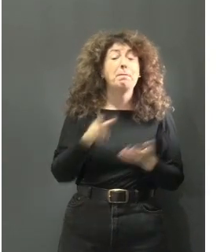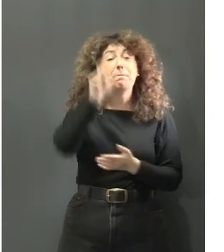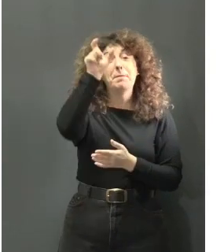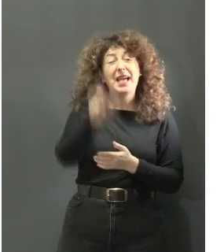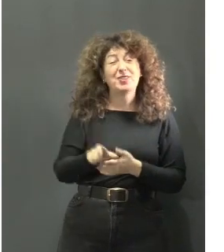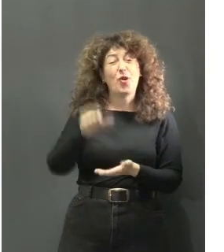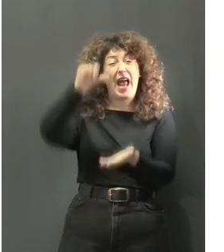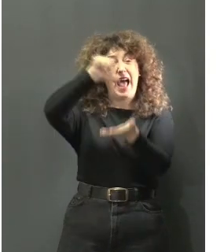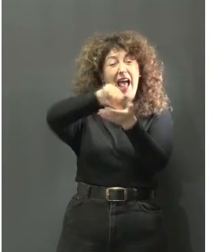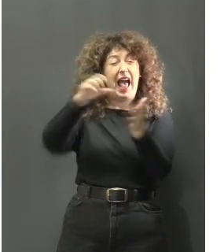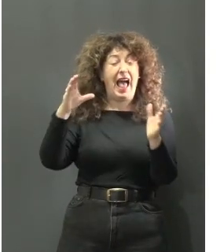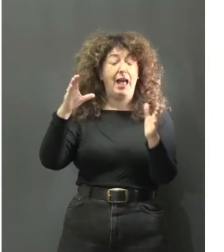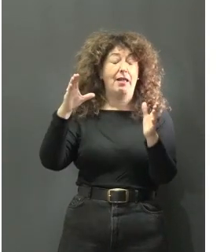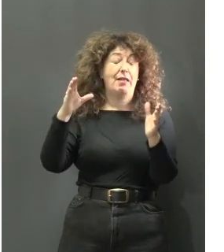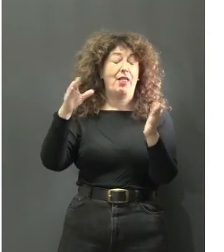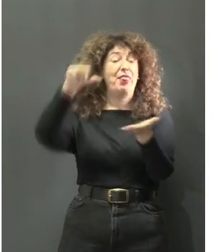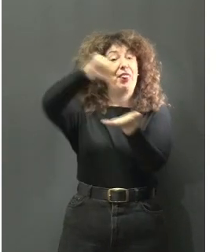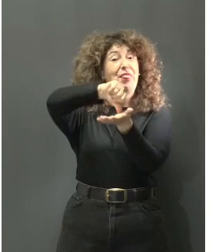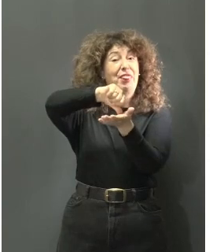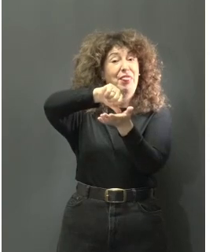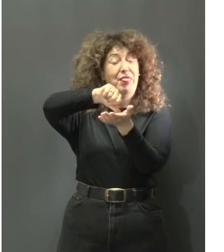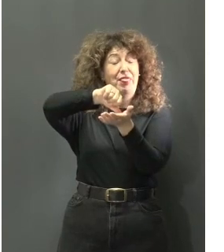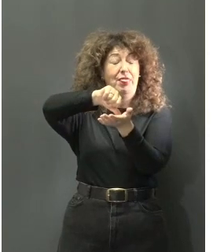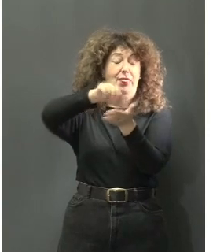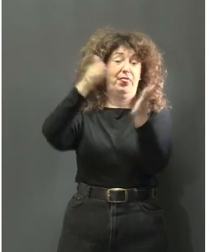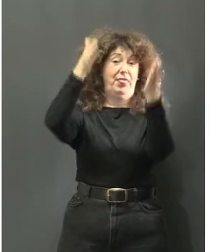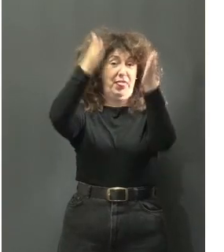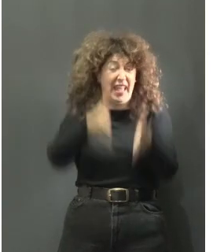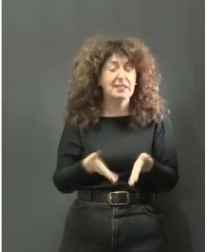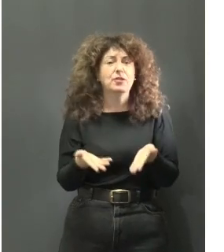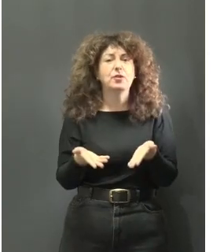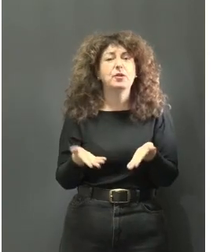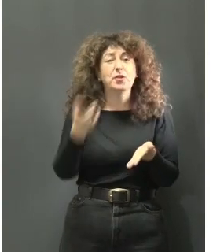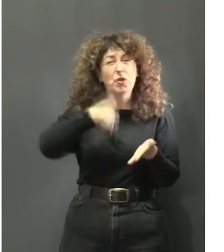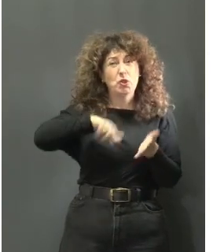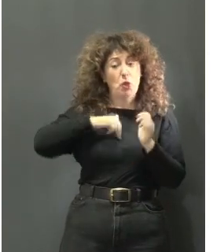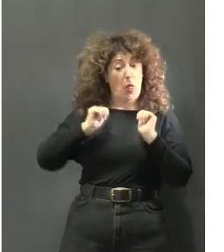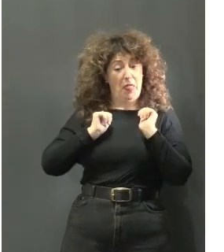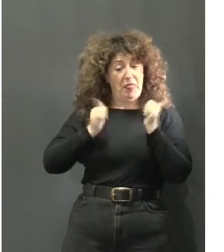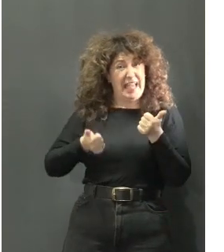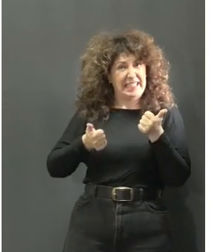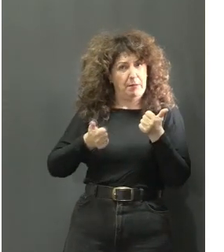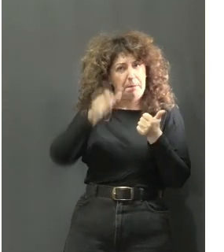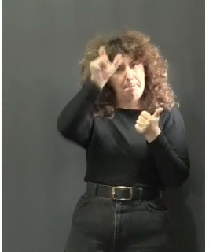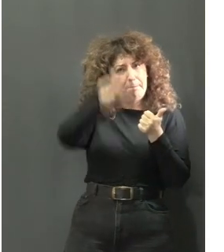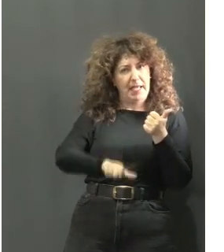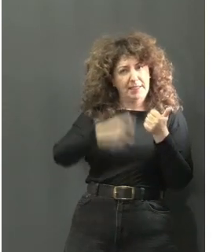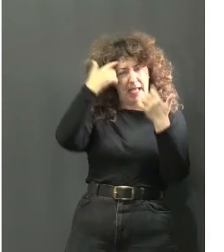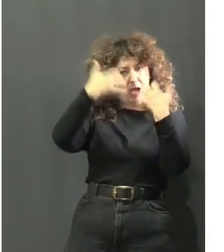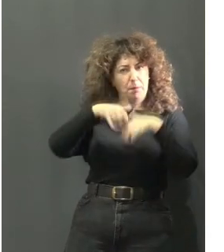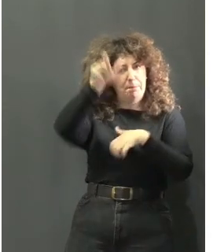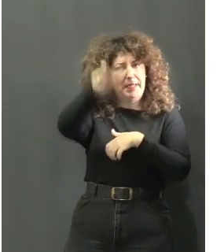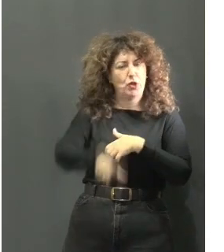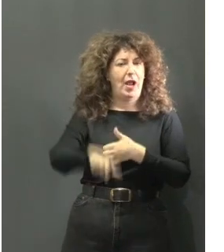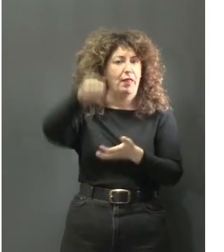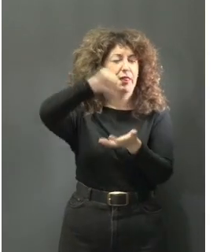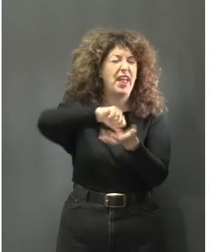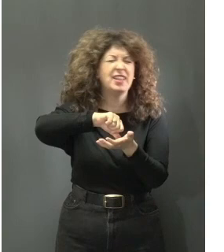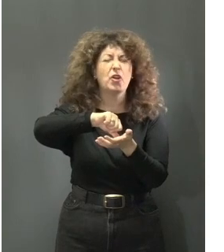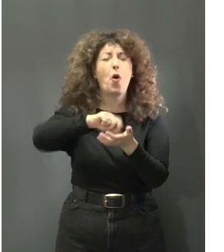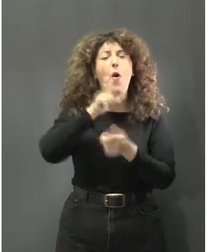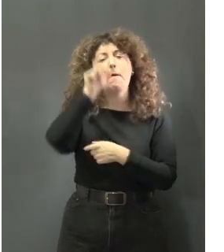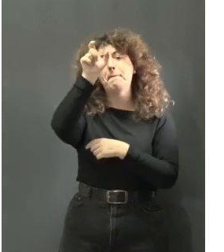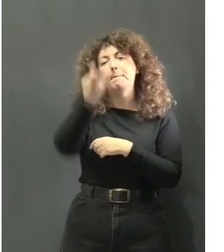centro? ¿La ponemos desde el principio, cuando pensamos la solución? ¿La ponemos al final, cuando ya la queremos